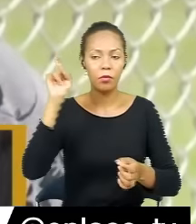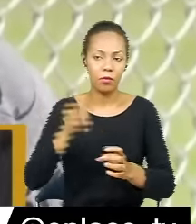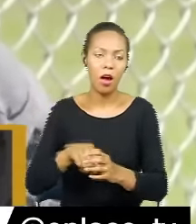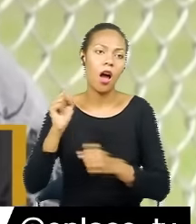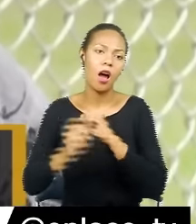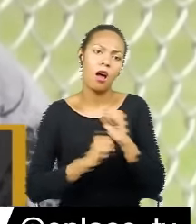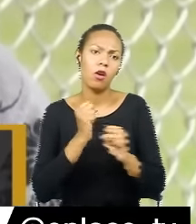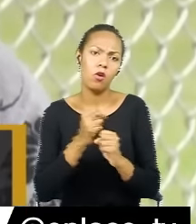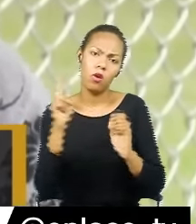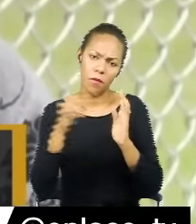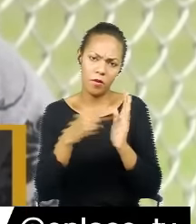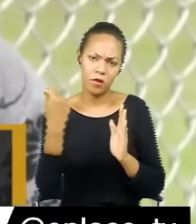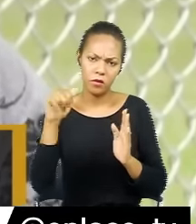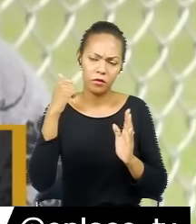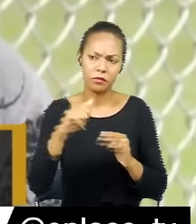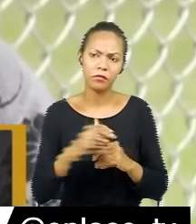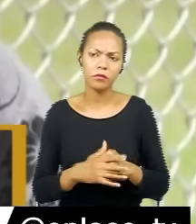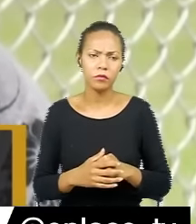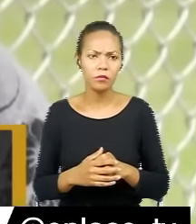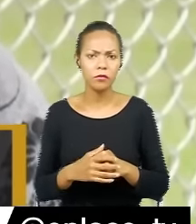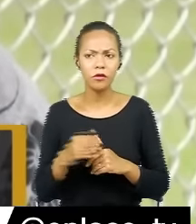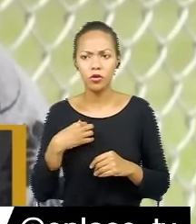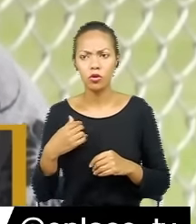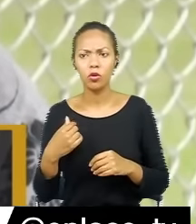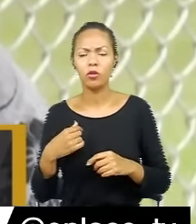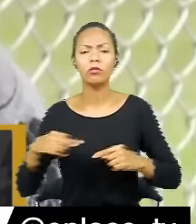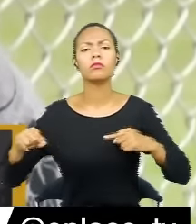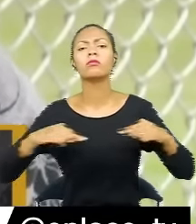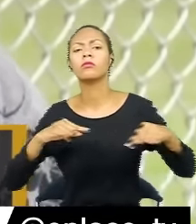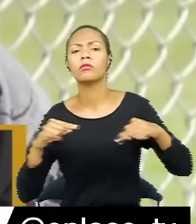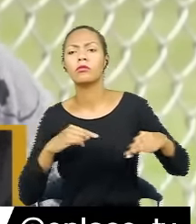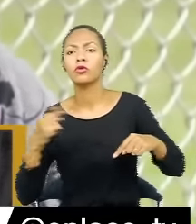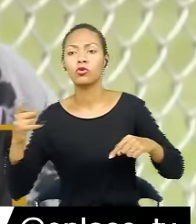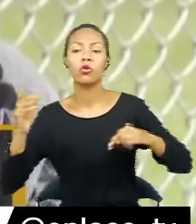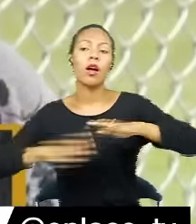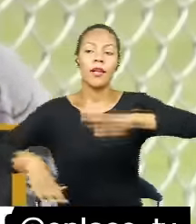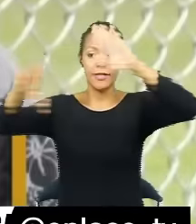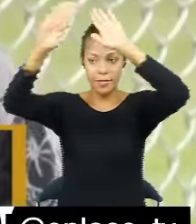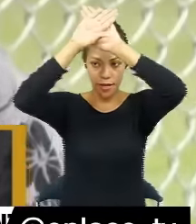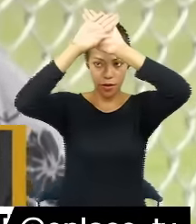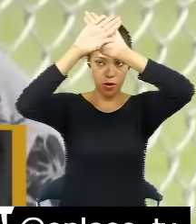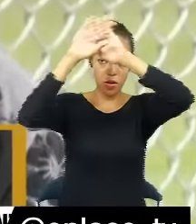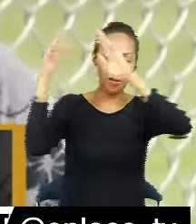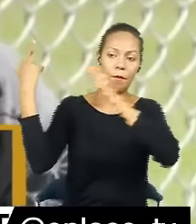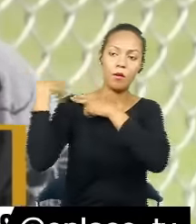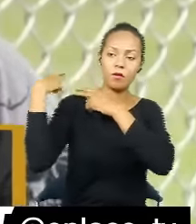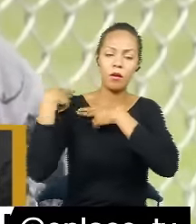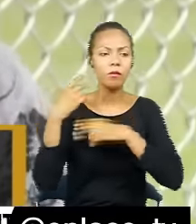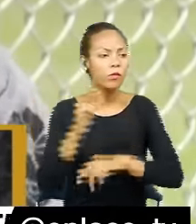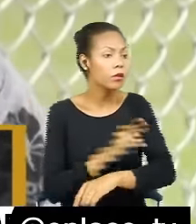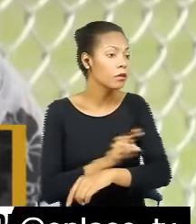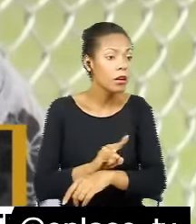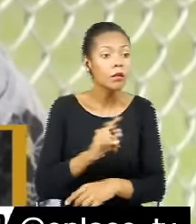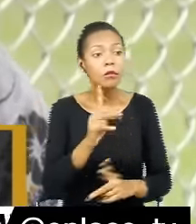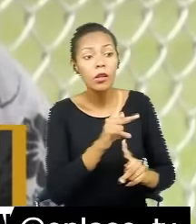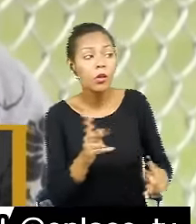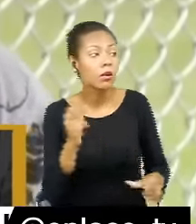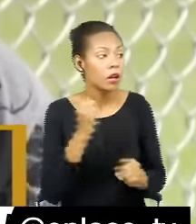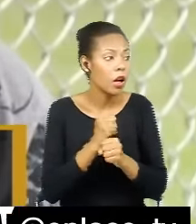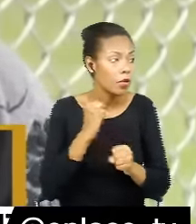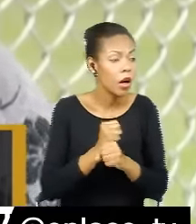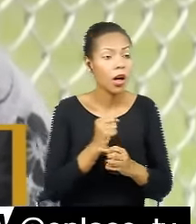estado como dirigente sindical de la directiva del centro, muy pendiente de los trabajadores,